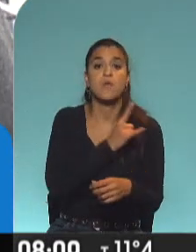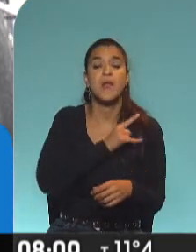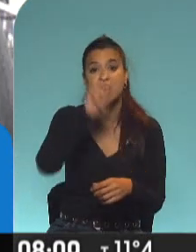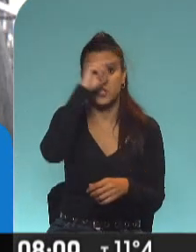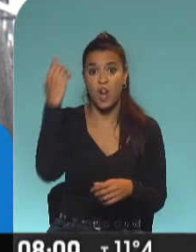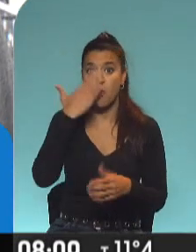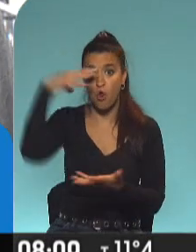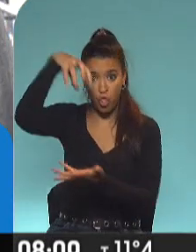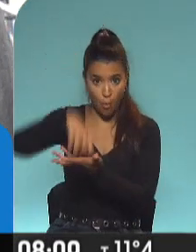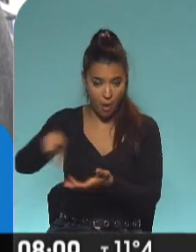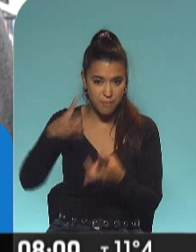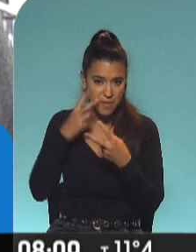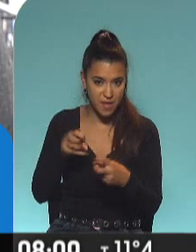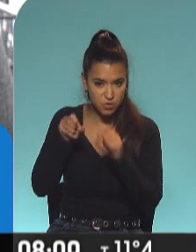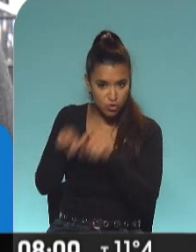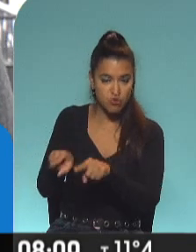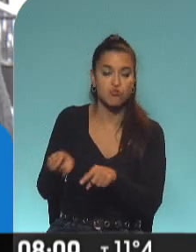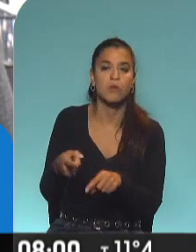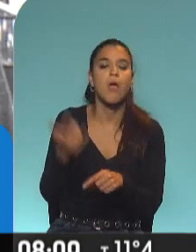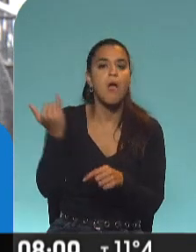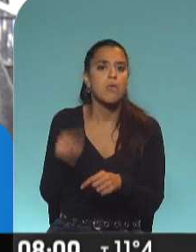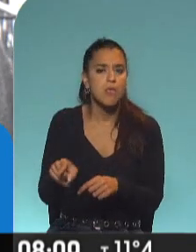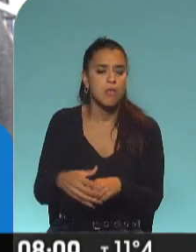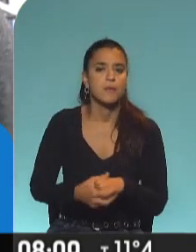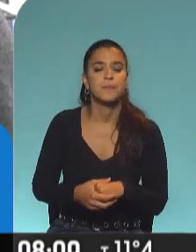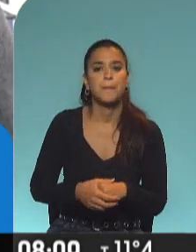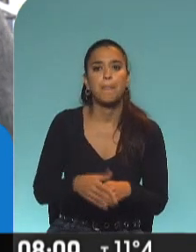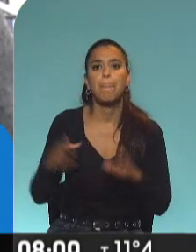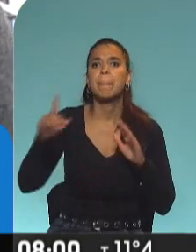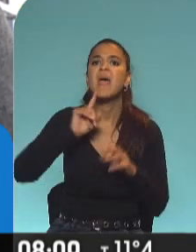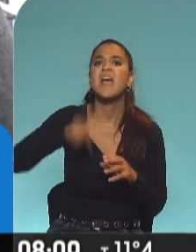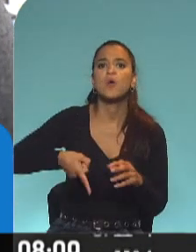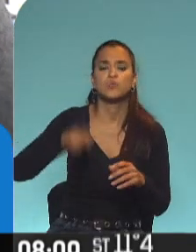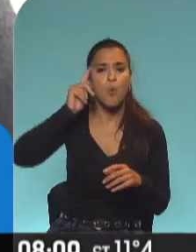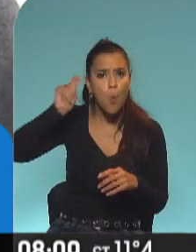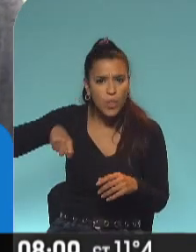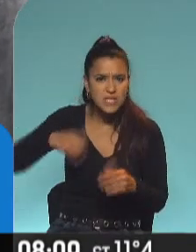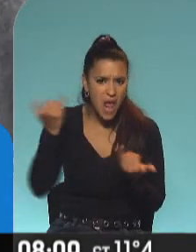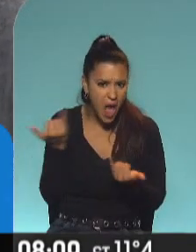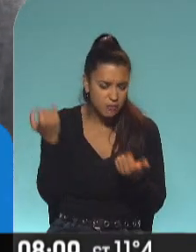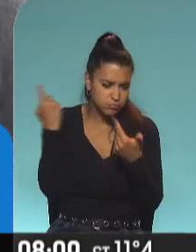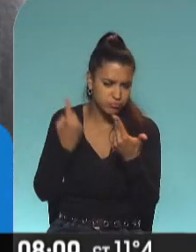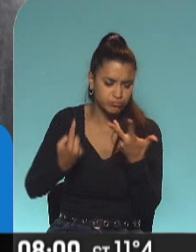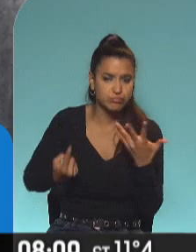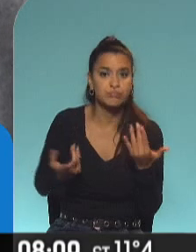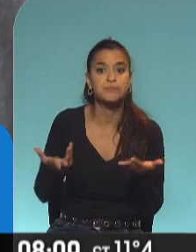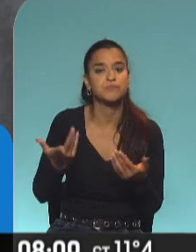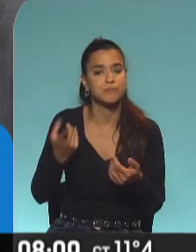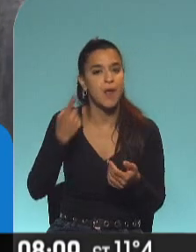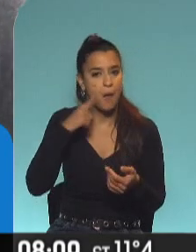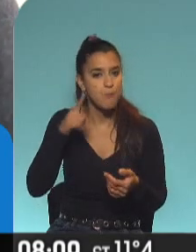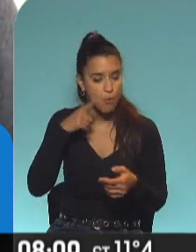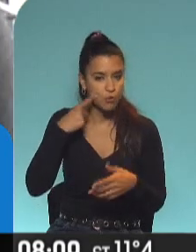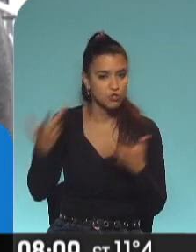de Córdoba donde se establecen las causas judiciales que existen y muchas veces la intención de